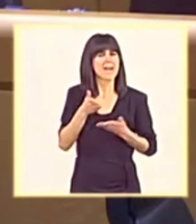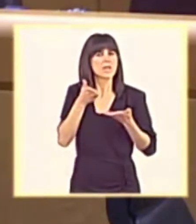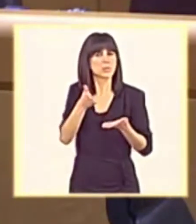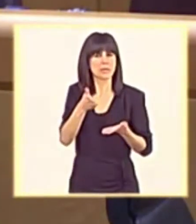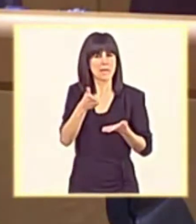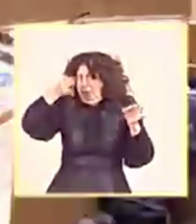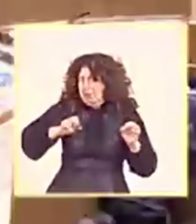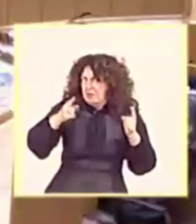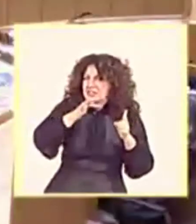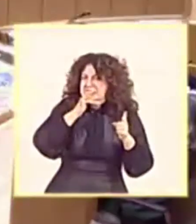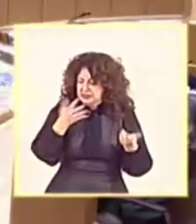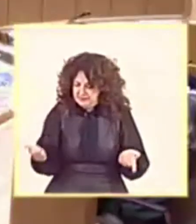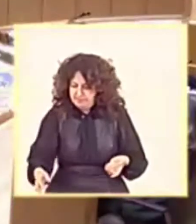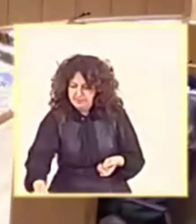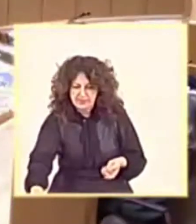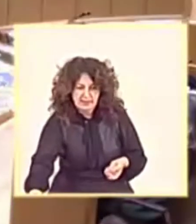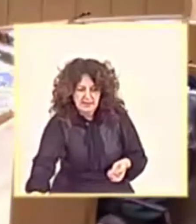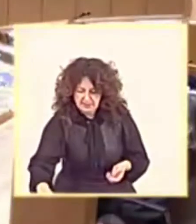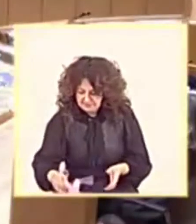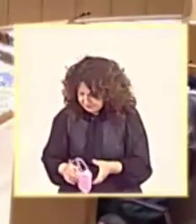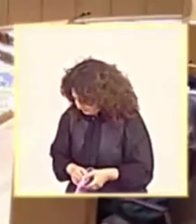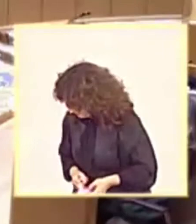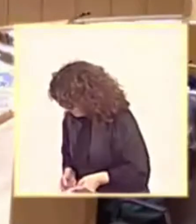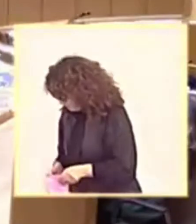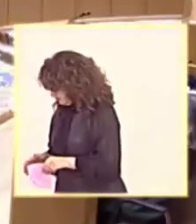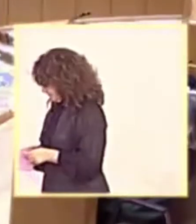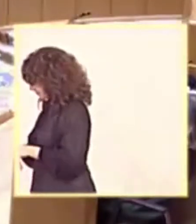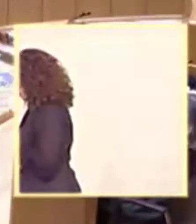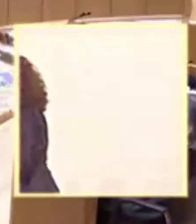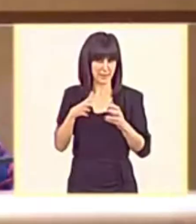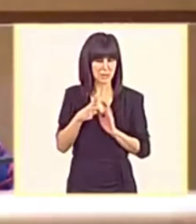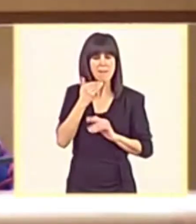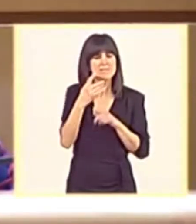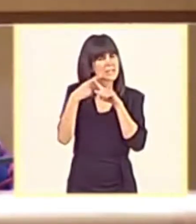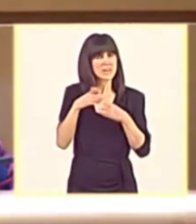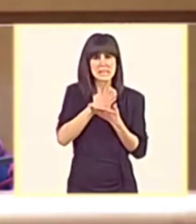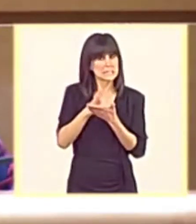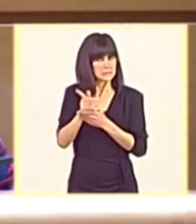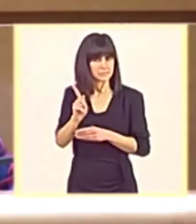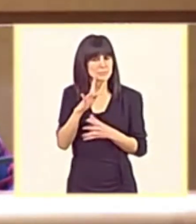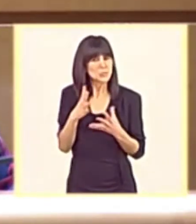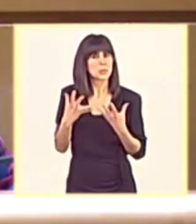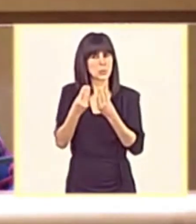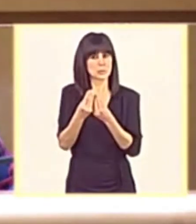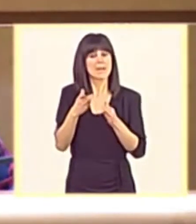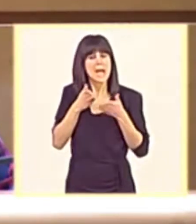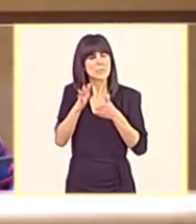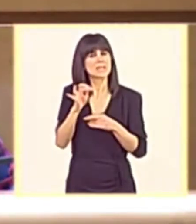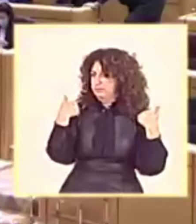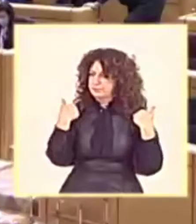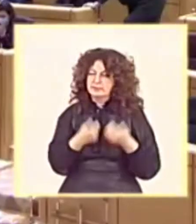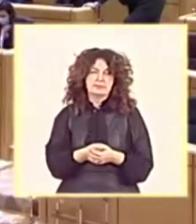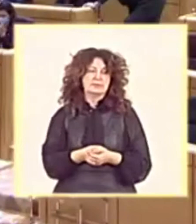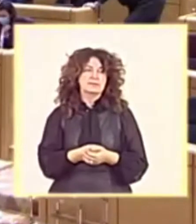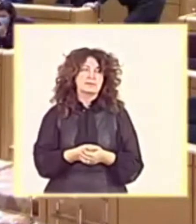ir acompañadas también con ayudas directas, de las que la Junta de Castilla y León es competente. También criticó proyectos que no se pusieron en marcha durante